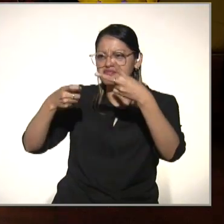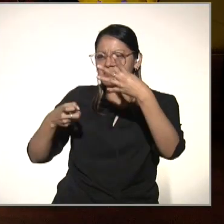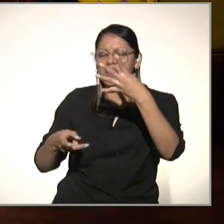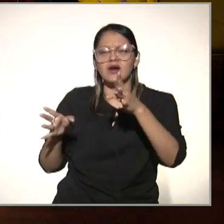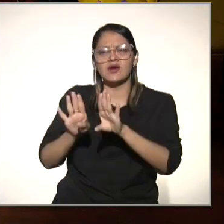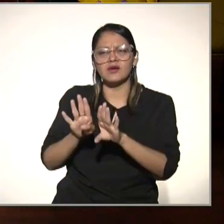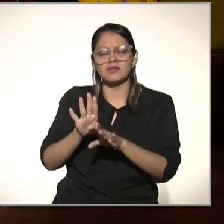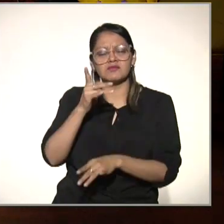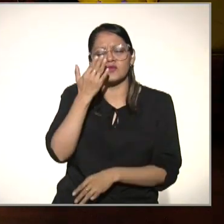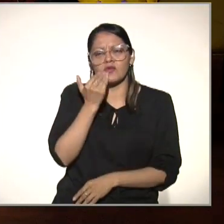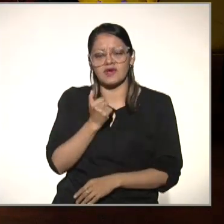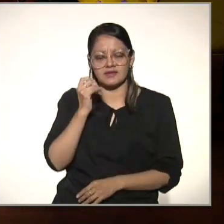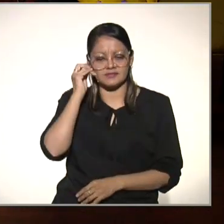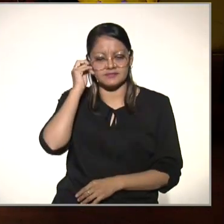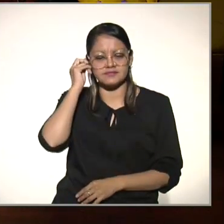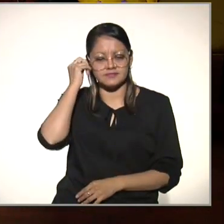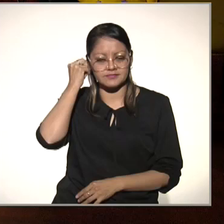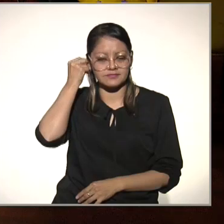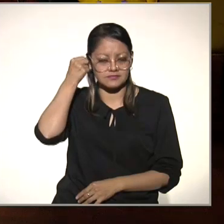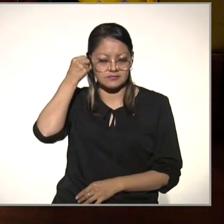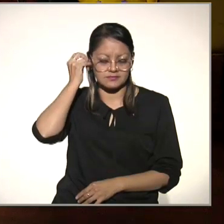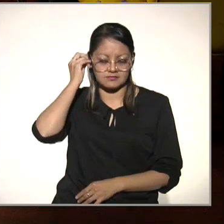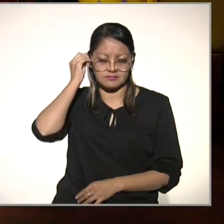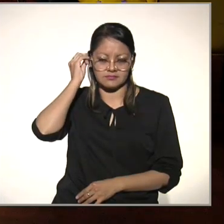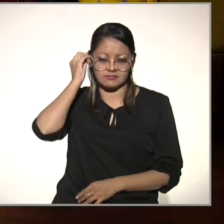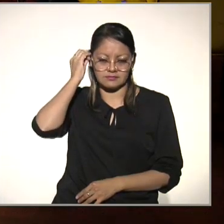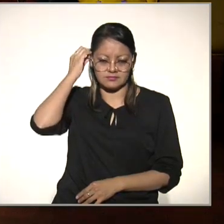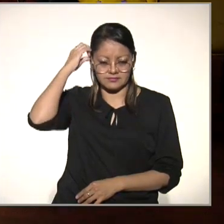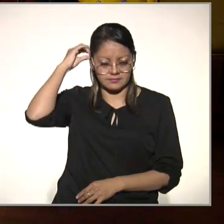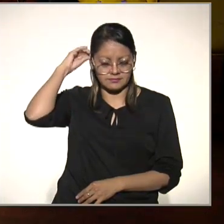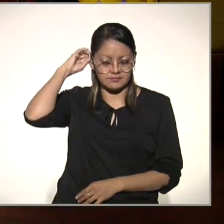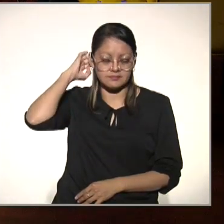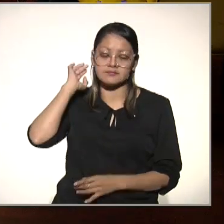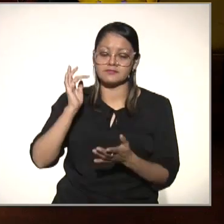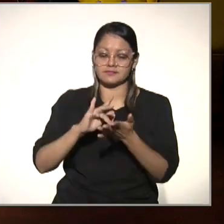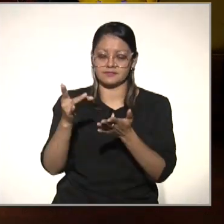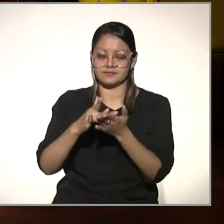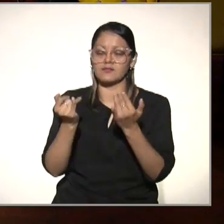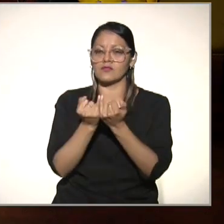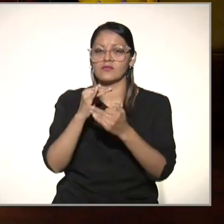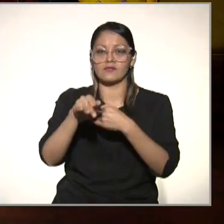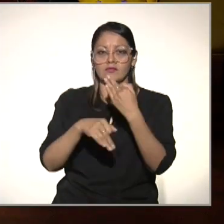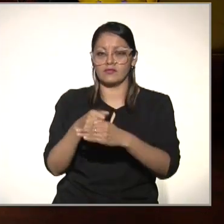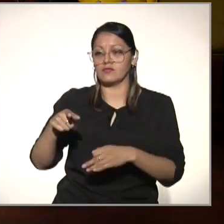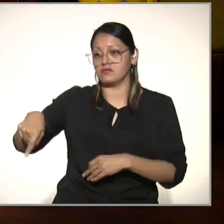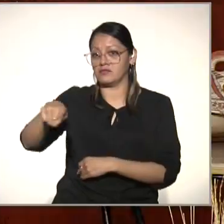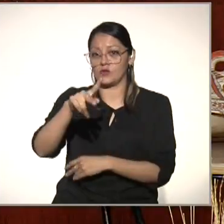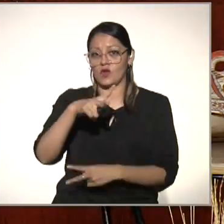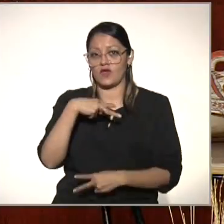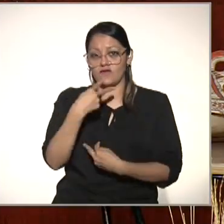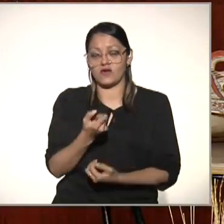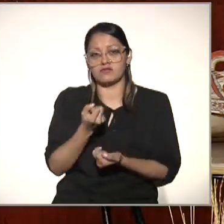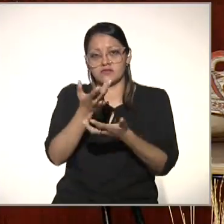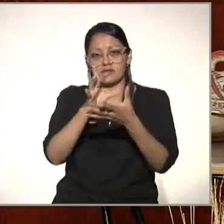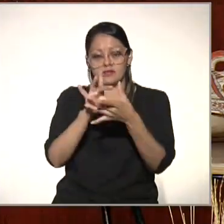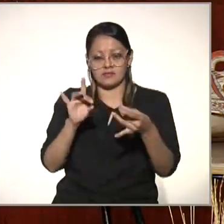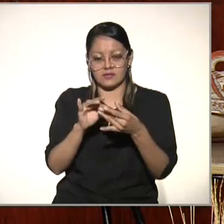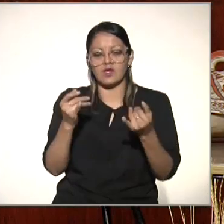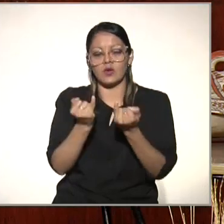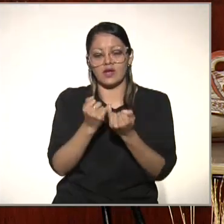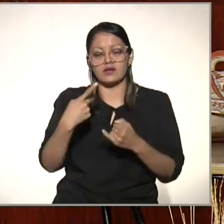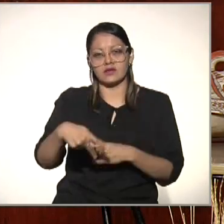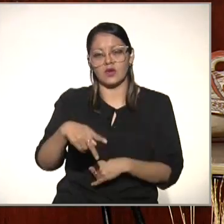Claro. Muchas gracias, Luis. Gracias por darle respuesta. Y como ustedes saben, aquí ponemos sobre la mesa todas las voces y, por supuesto, les vamos a dar la